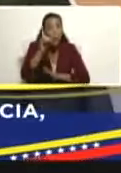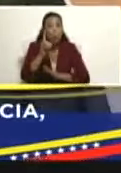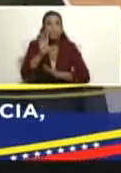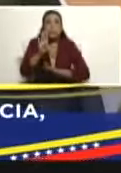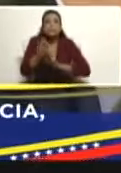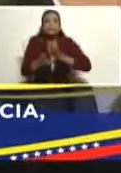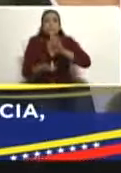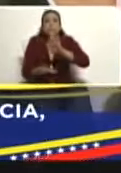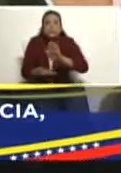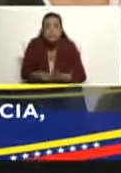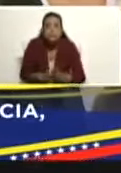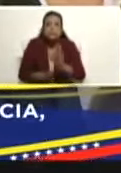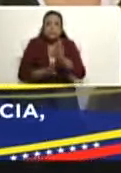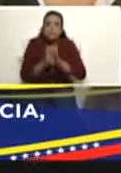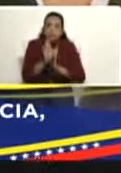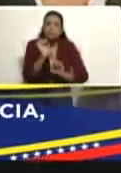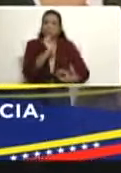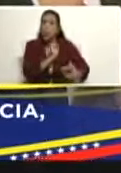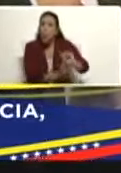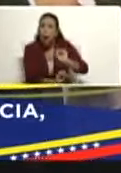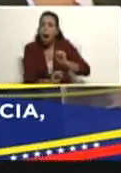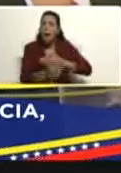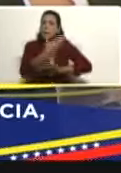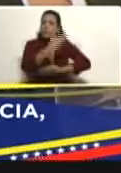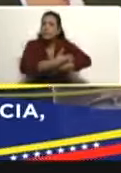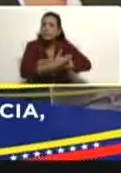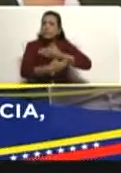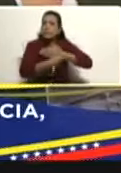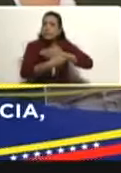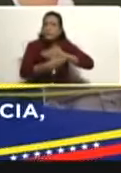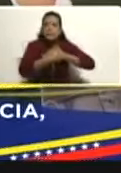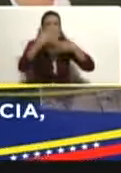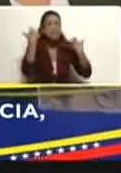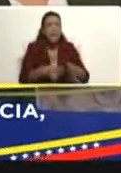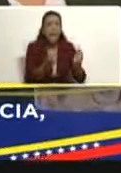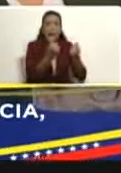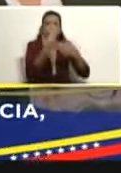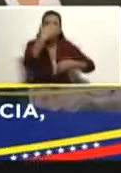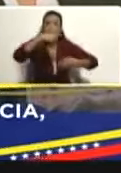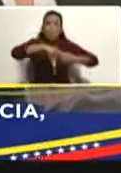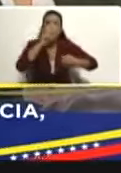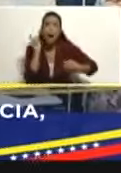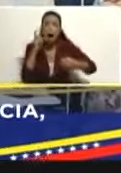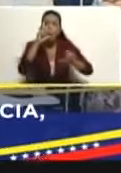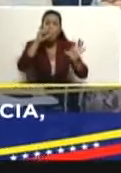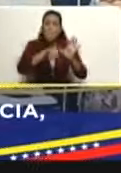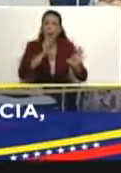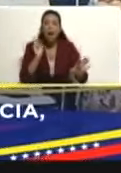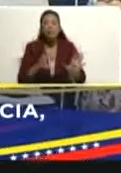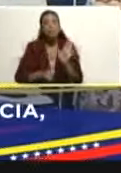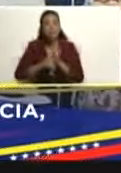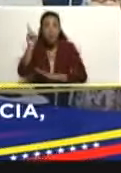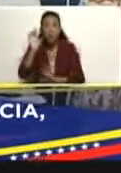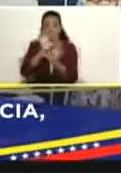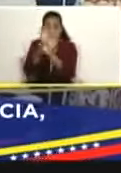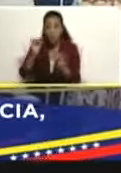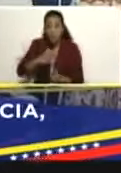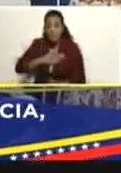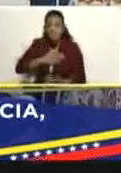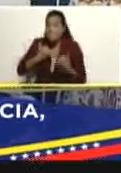venido frente y de reacción a la agresión económica y al bloqueo financiero tiene que ver con desarrollo de